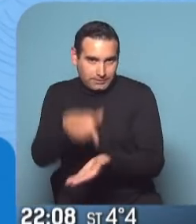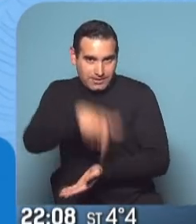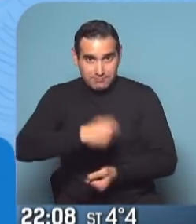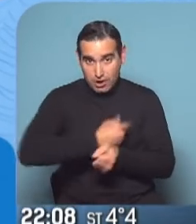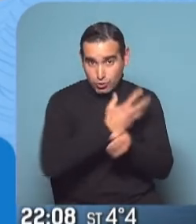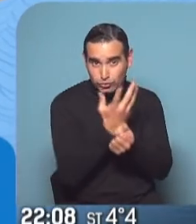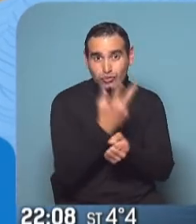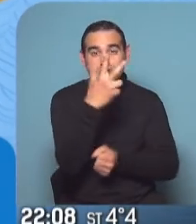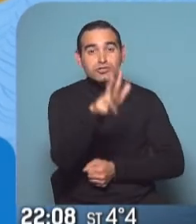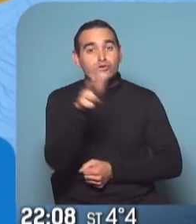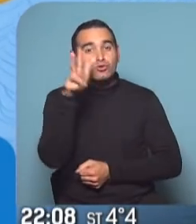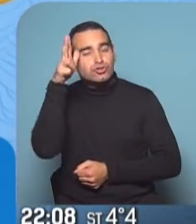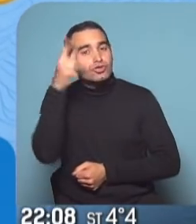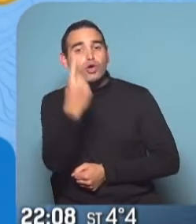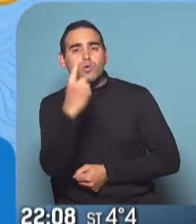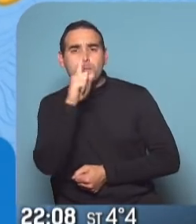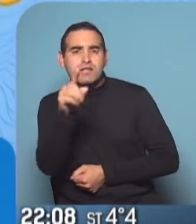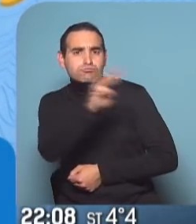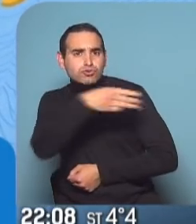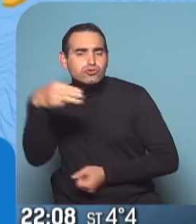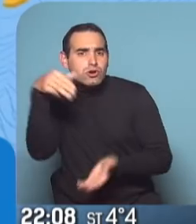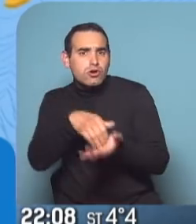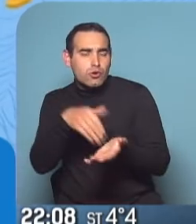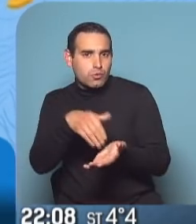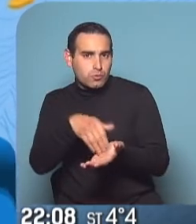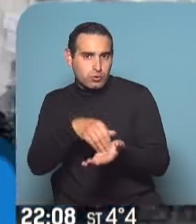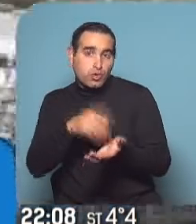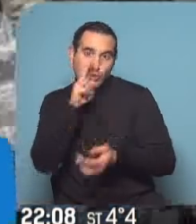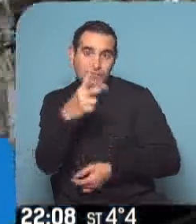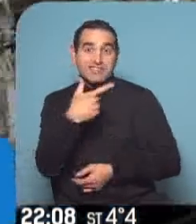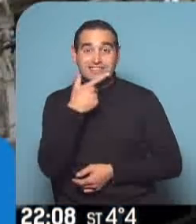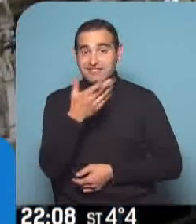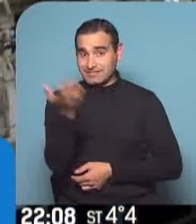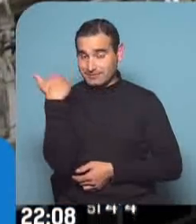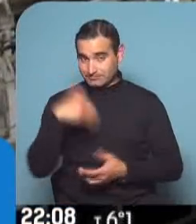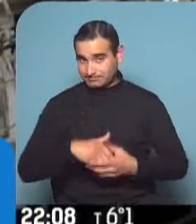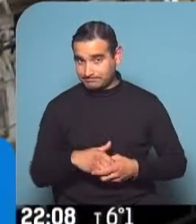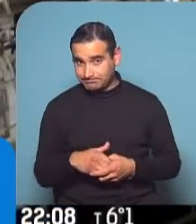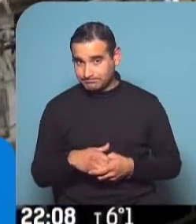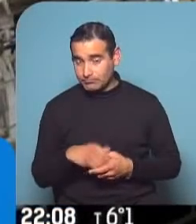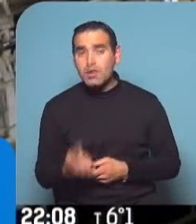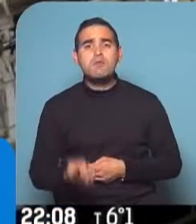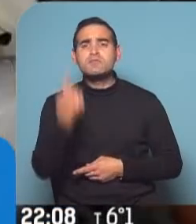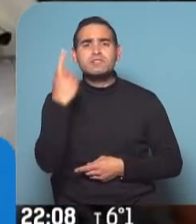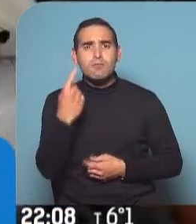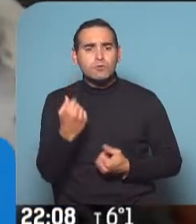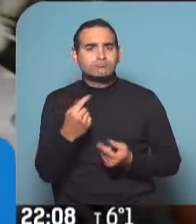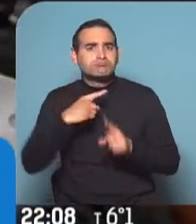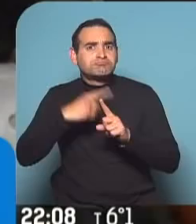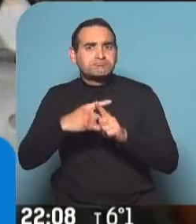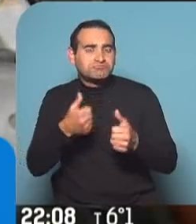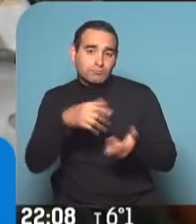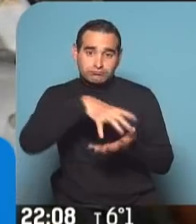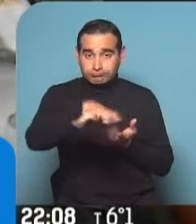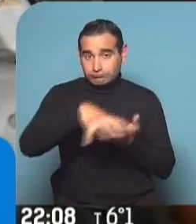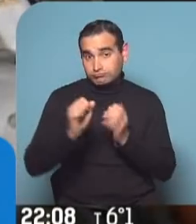con 381.000 millones de euros en 2017. Los principales beneficiados del acuerdo son los sectores